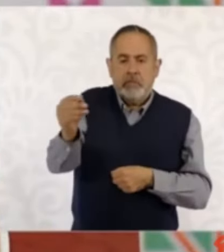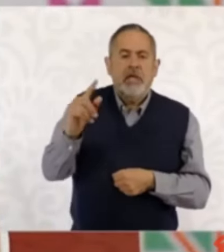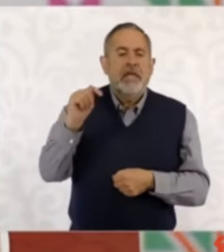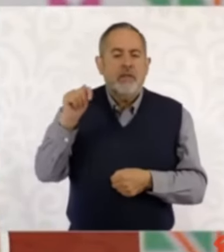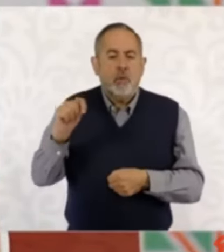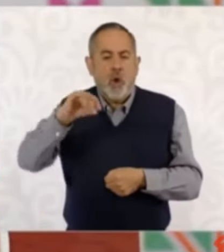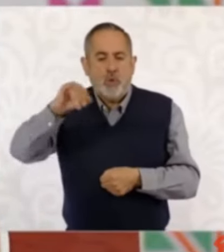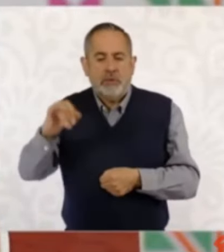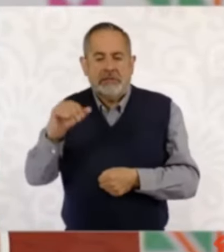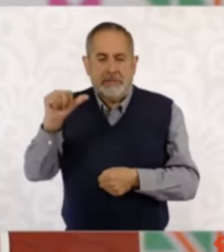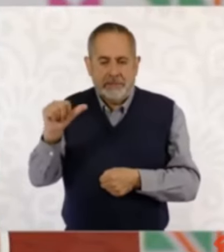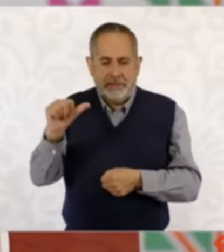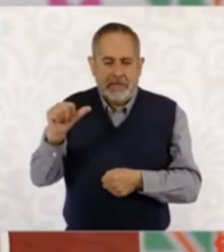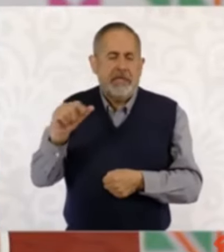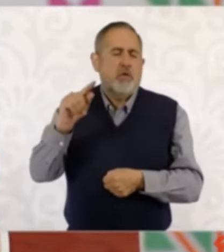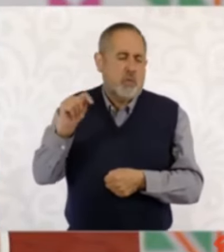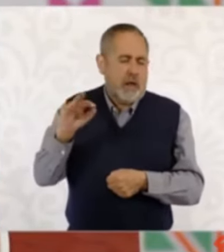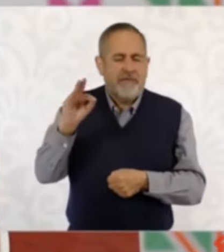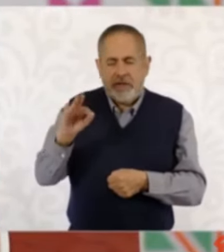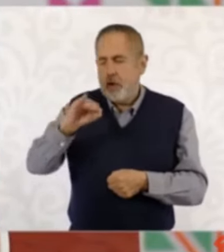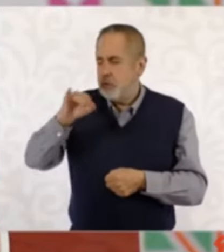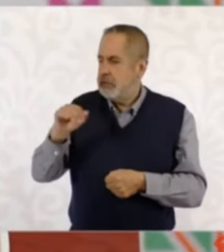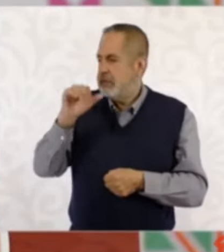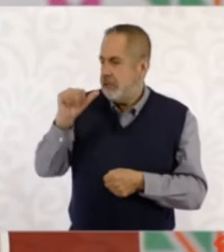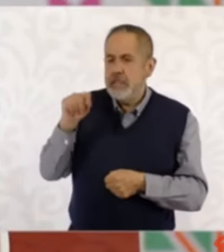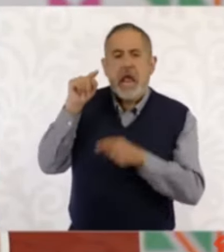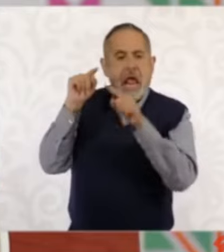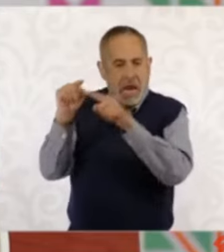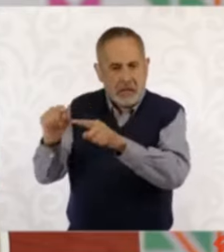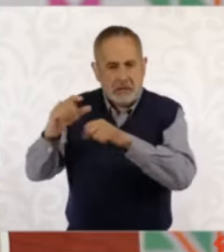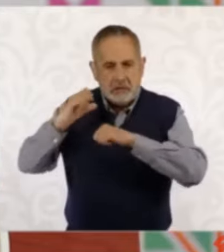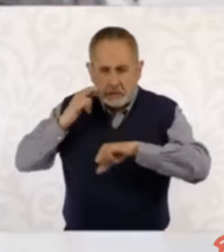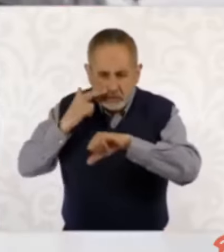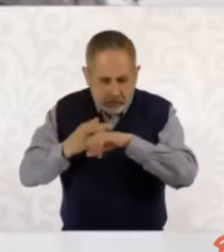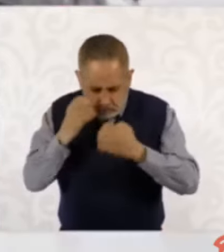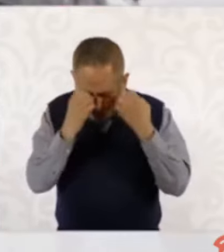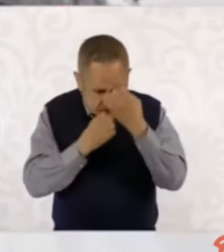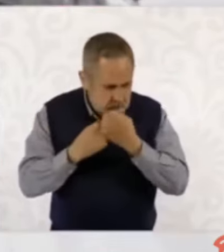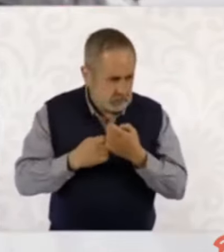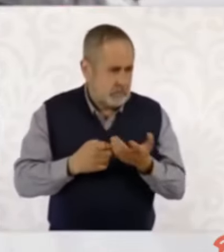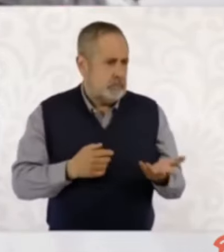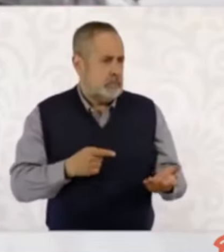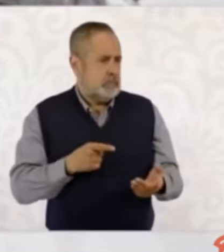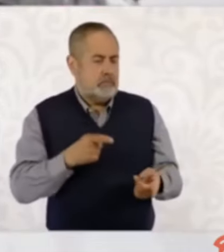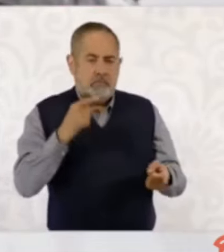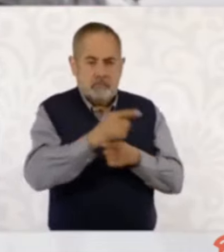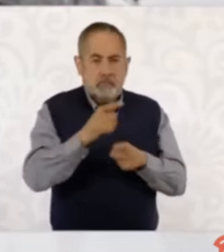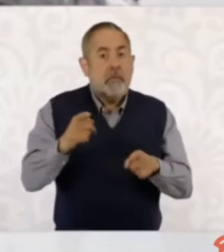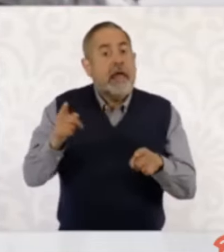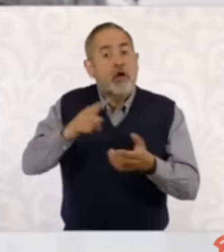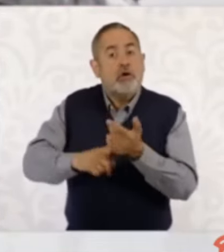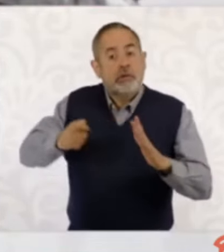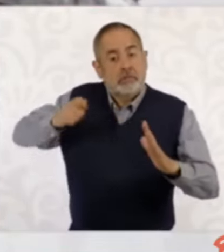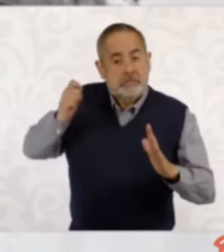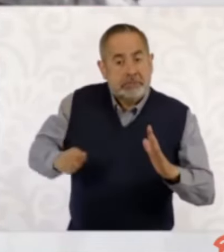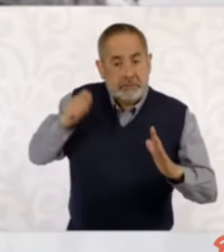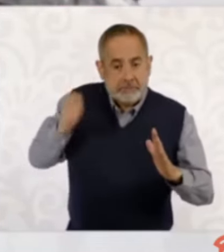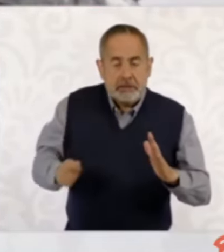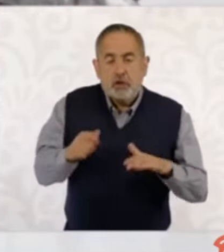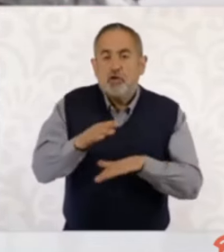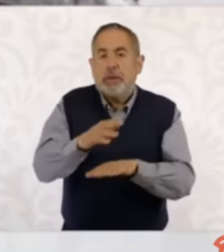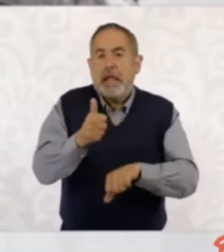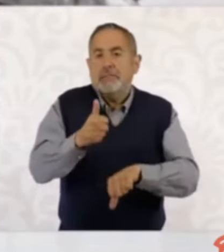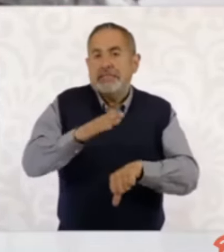Administrativa, para que el Tribunal Superior de Justicia Administrativa determine, que son los que ahora determinan las sanciones